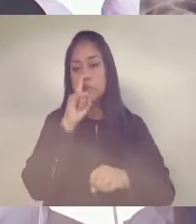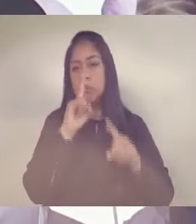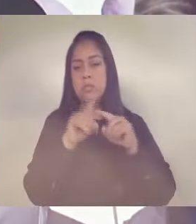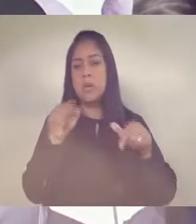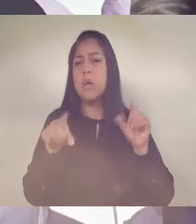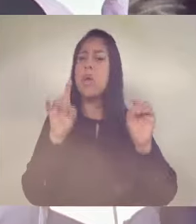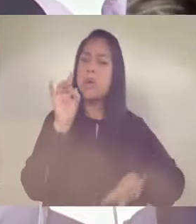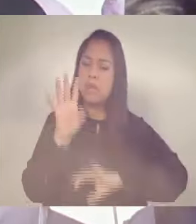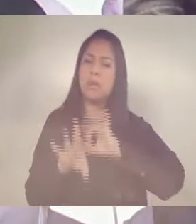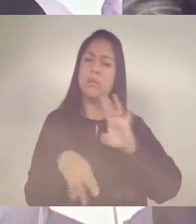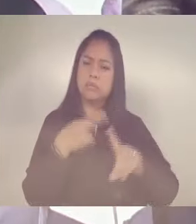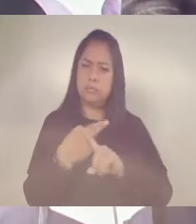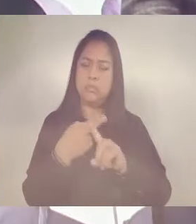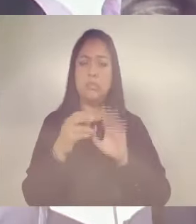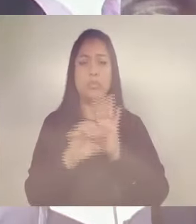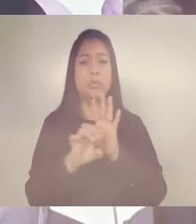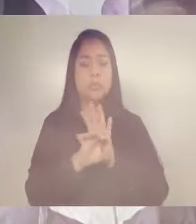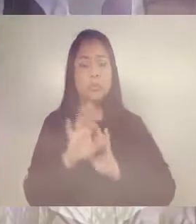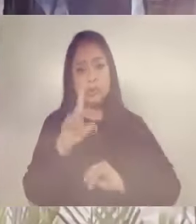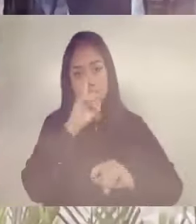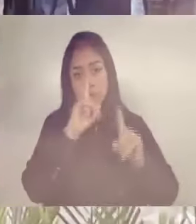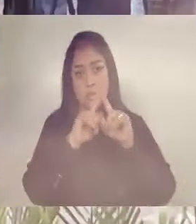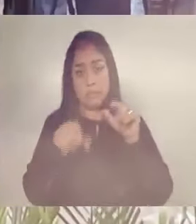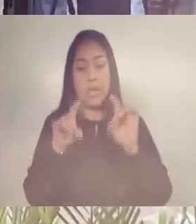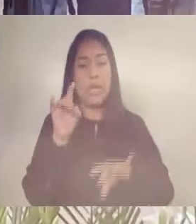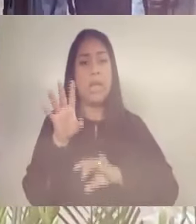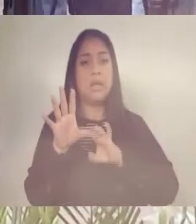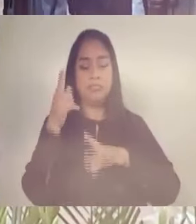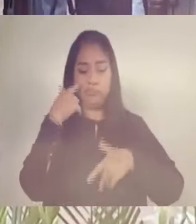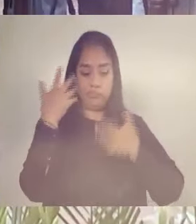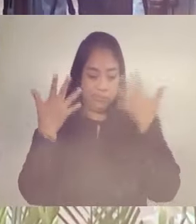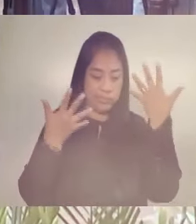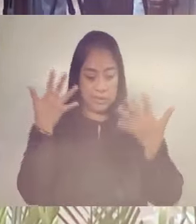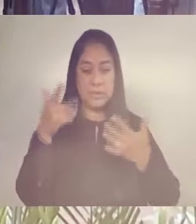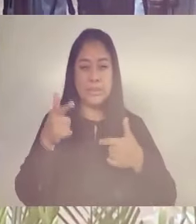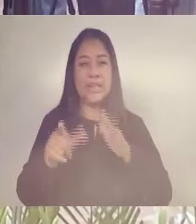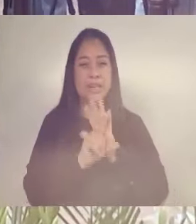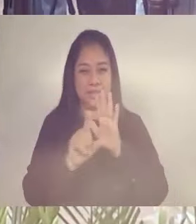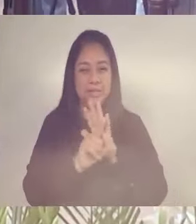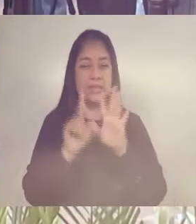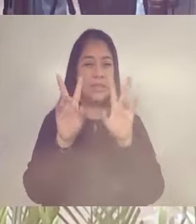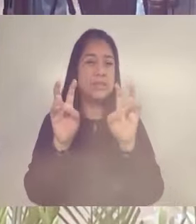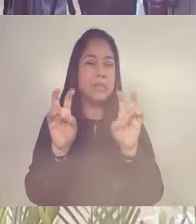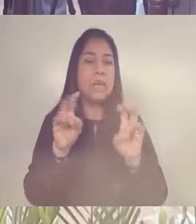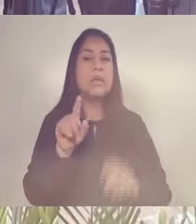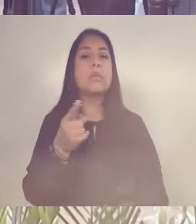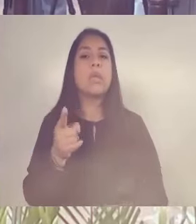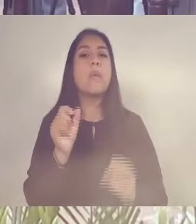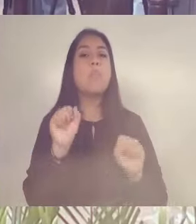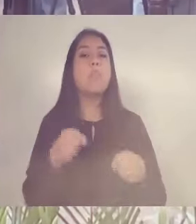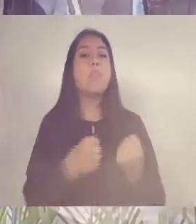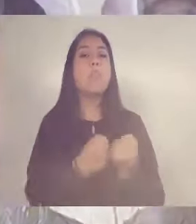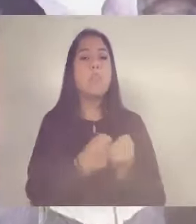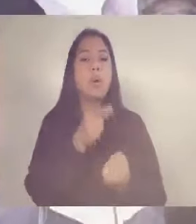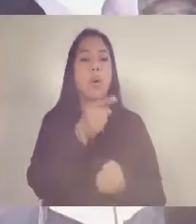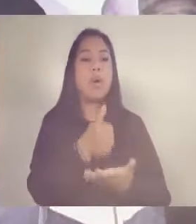algunos retos, porque precisamente hay algunas incertidumbres legales acerca de quién puede intervenir en ese puente